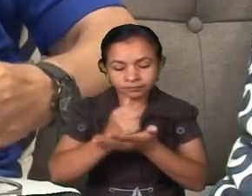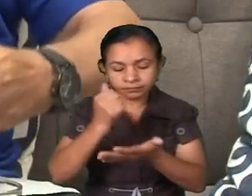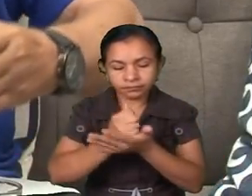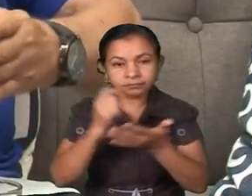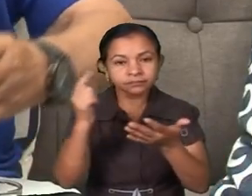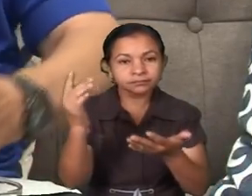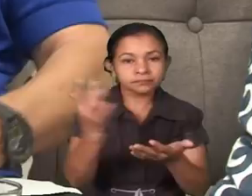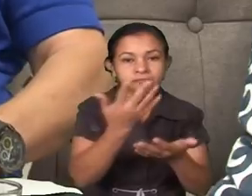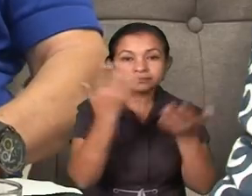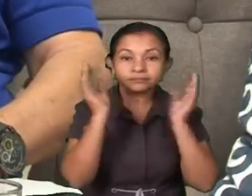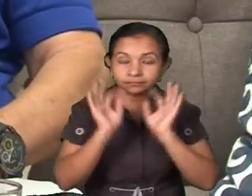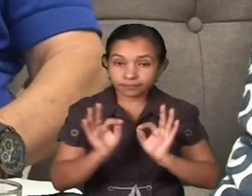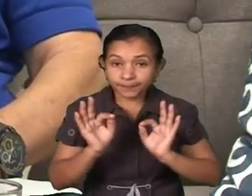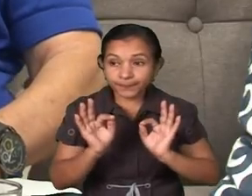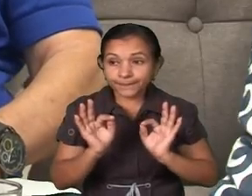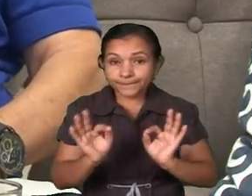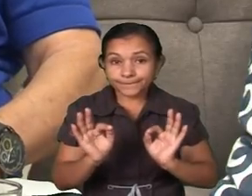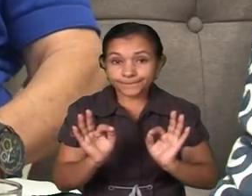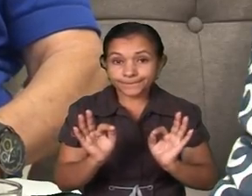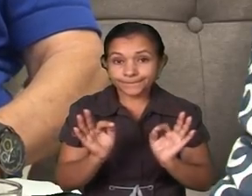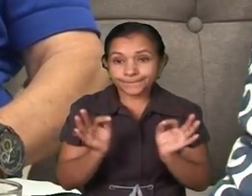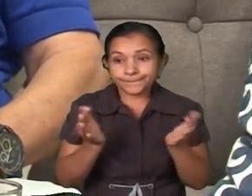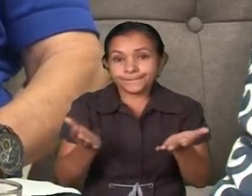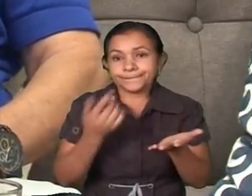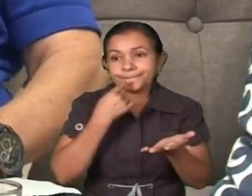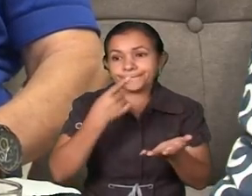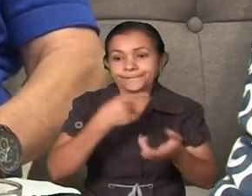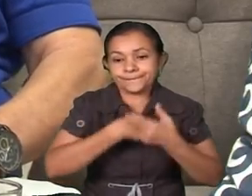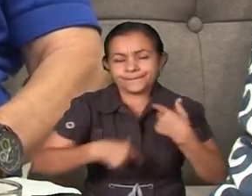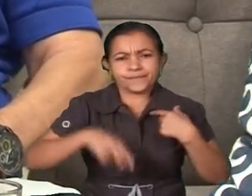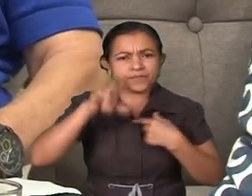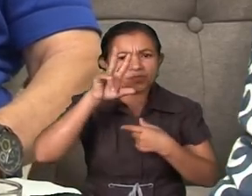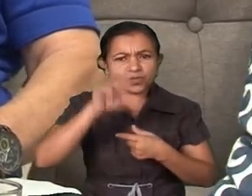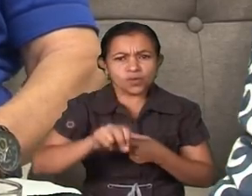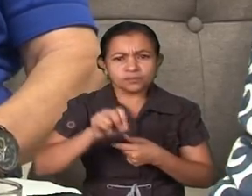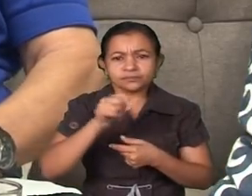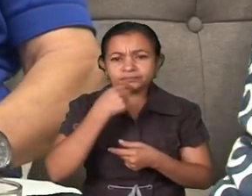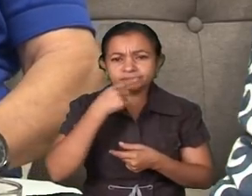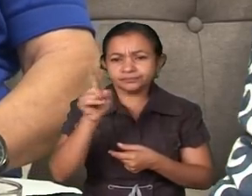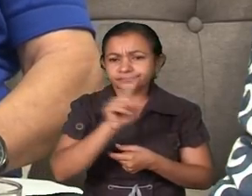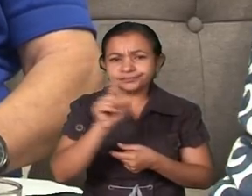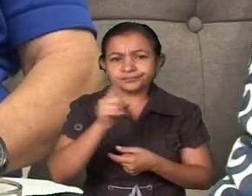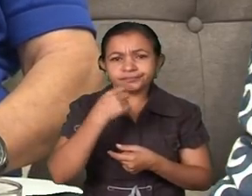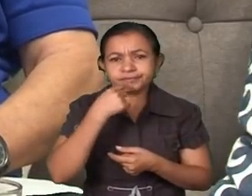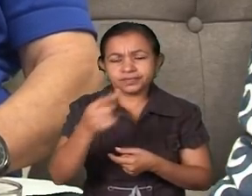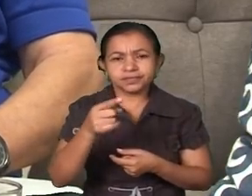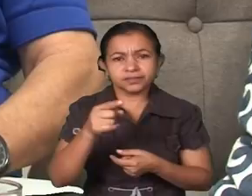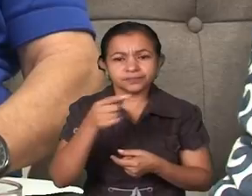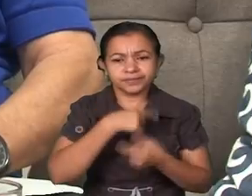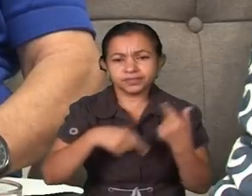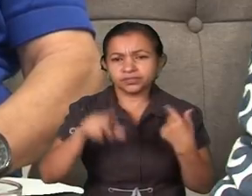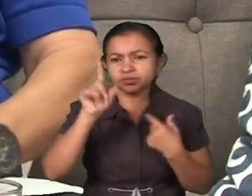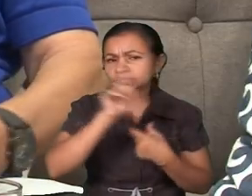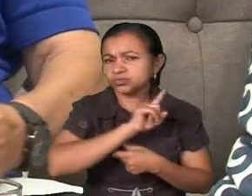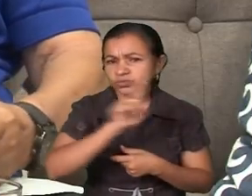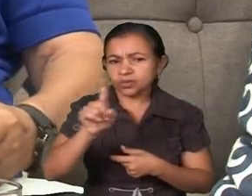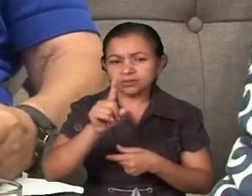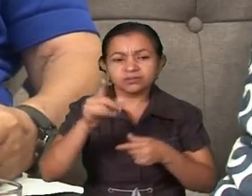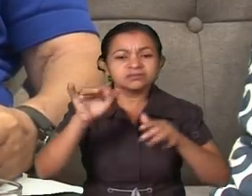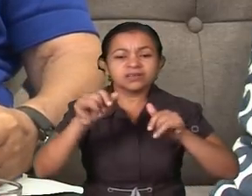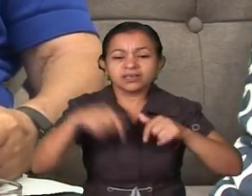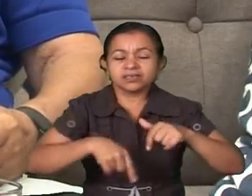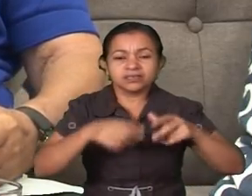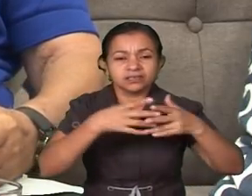otro. Entran y no, dice Trump, expúlsenlo, depórtenlo. Entonces, la